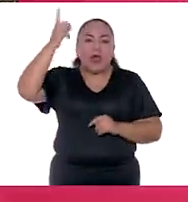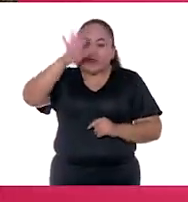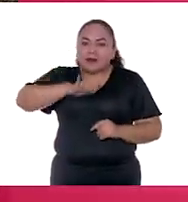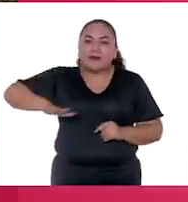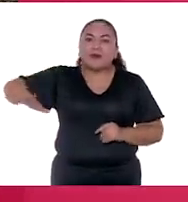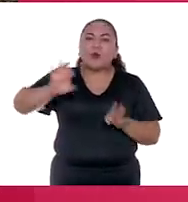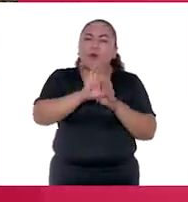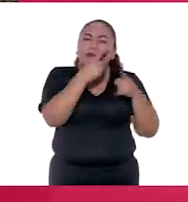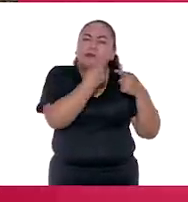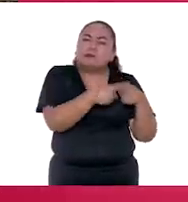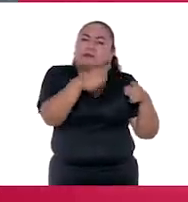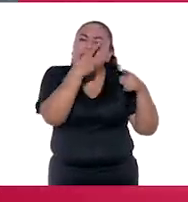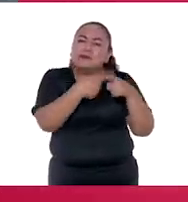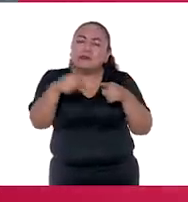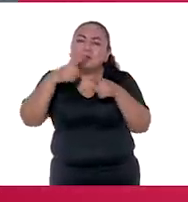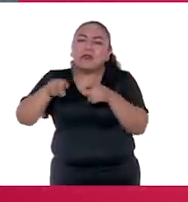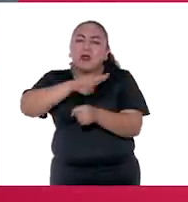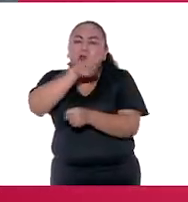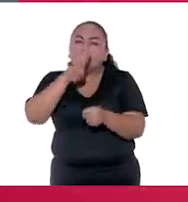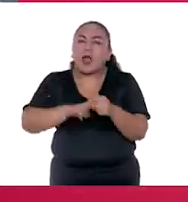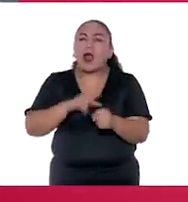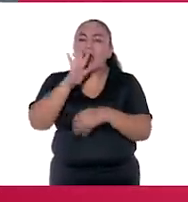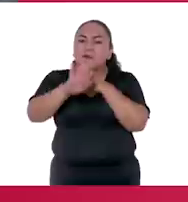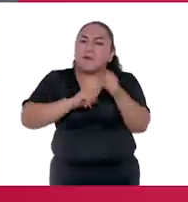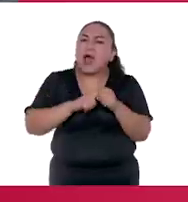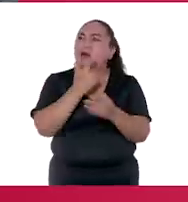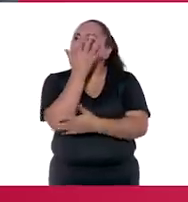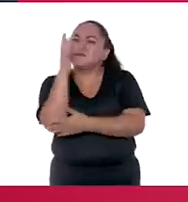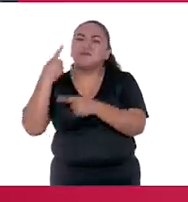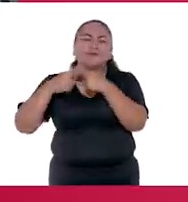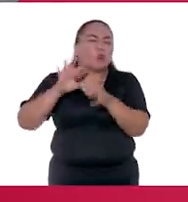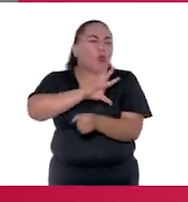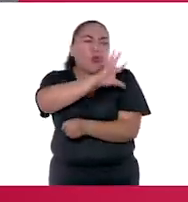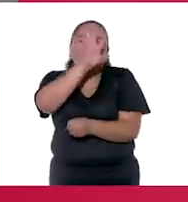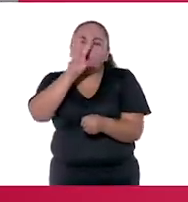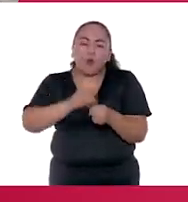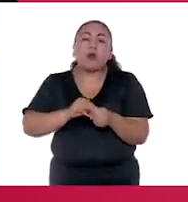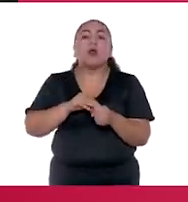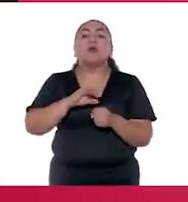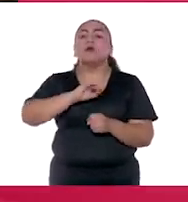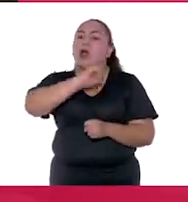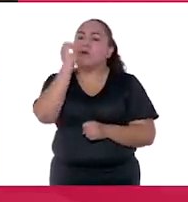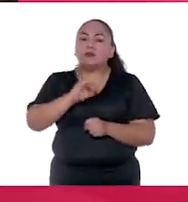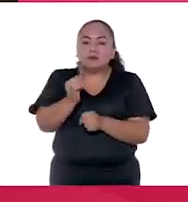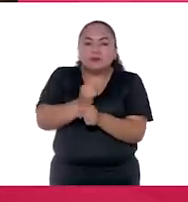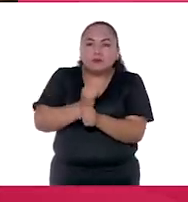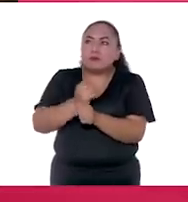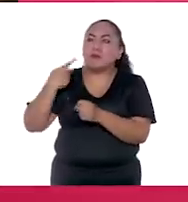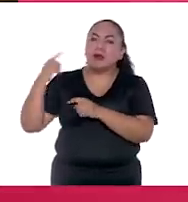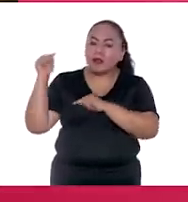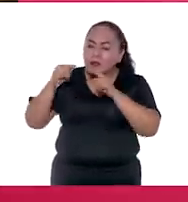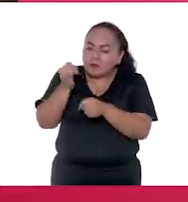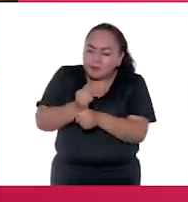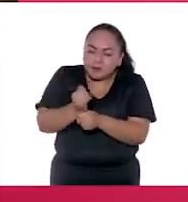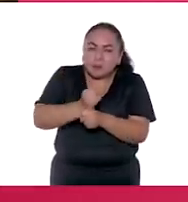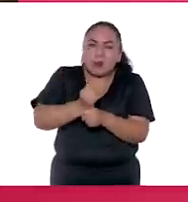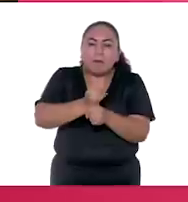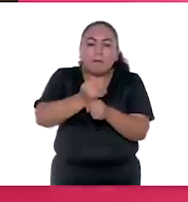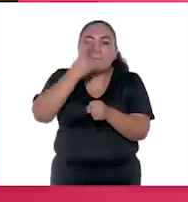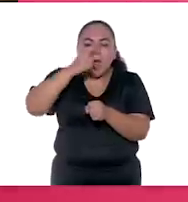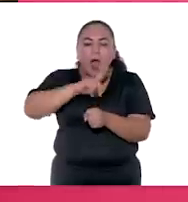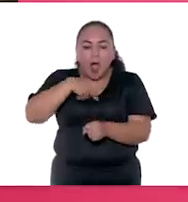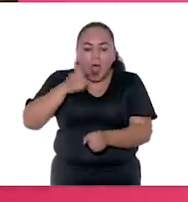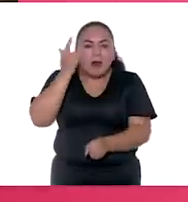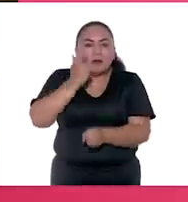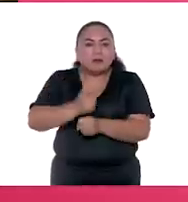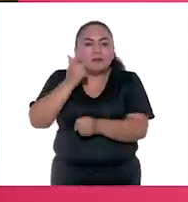de esta biodiversidad y que depende mucho las investigaciones que pueda haber en ellas para poder ordenar